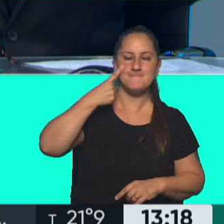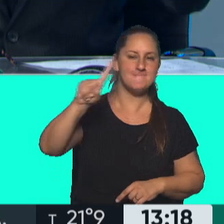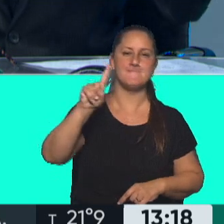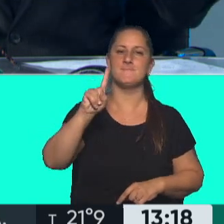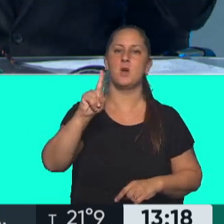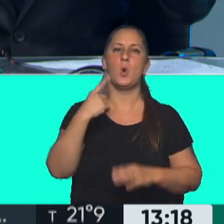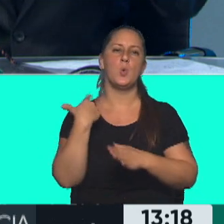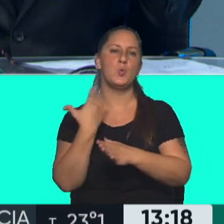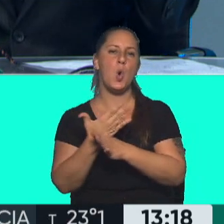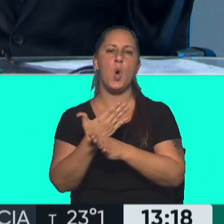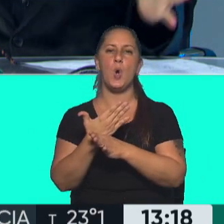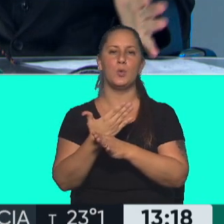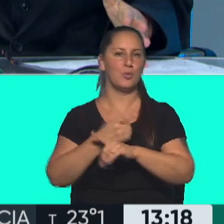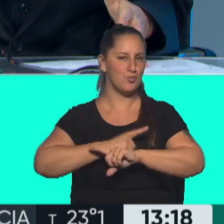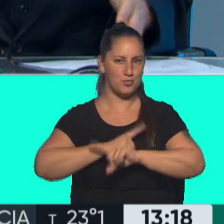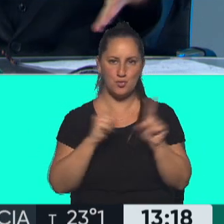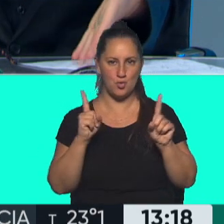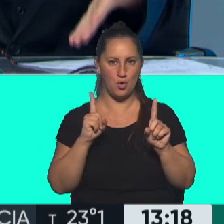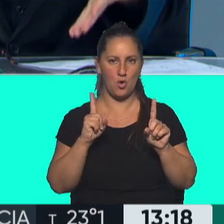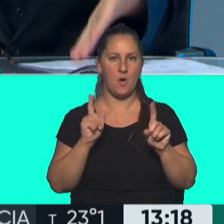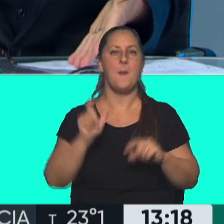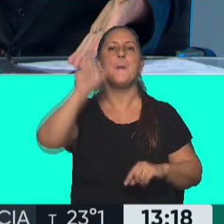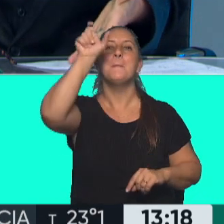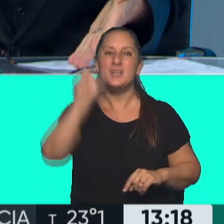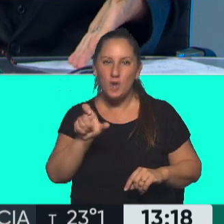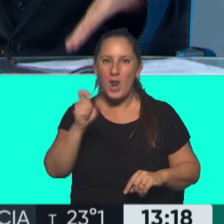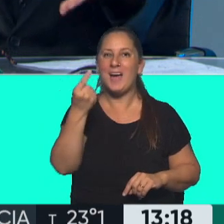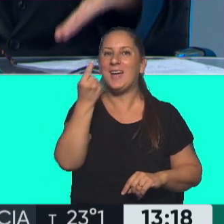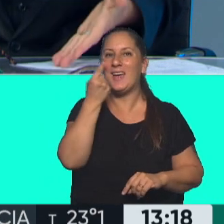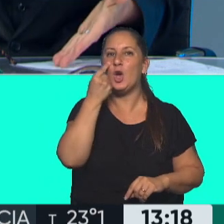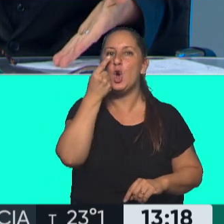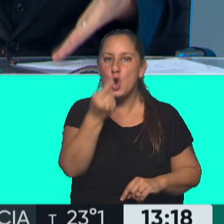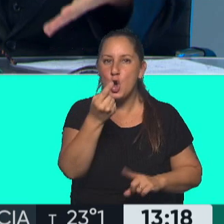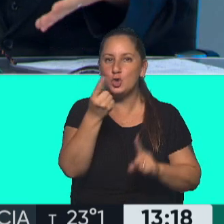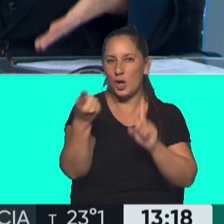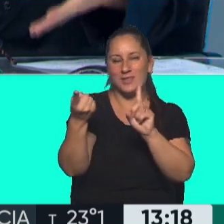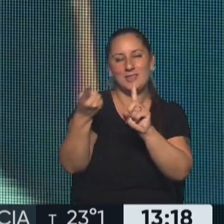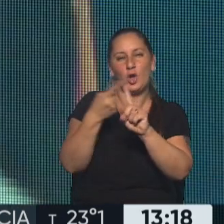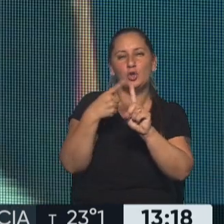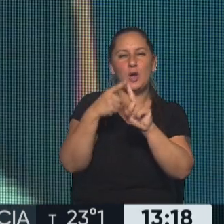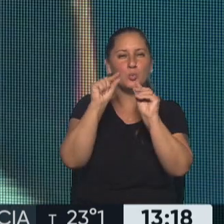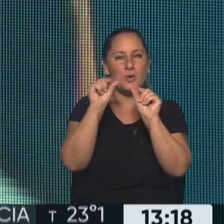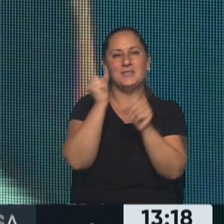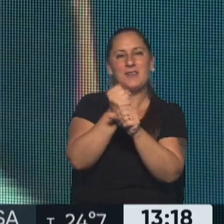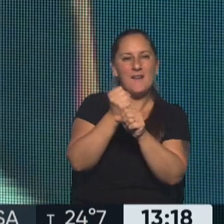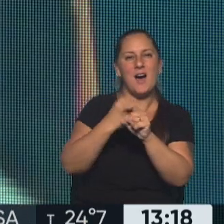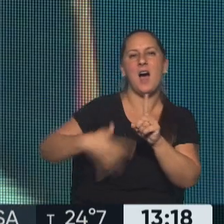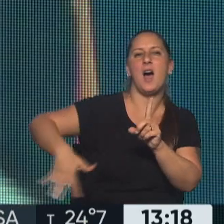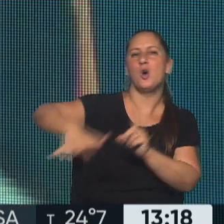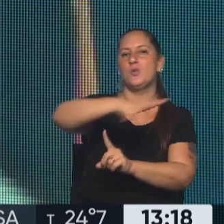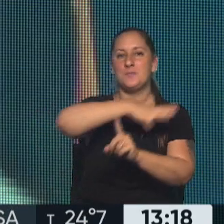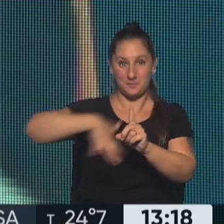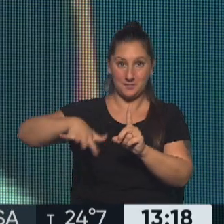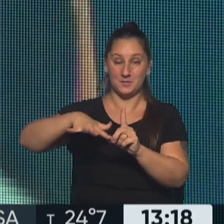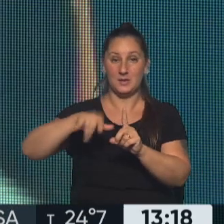novio kevin o que no son personas conocidas del entorno del trabajo que entienden que